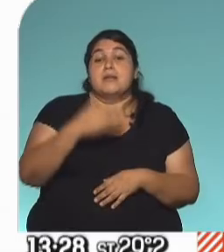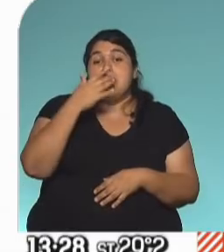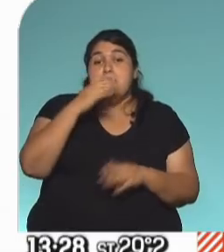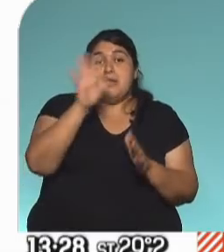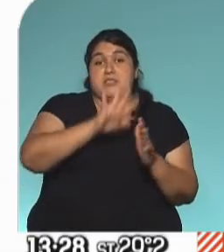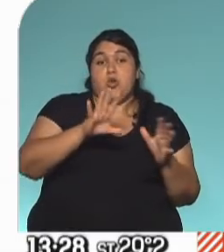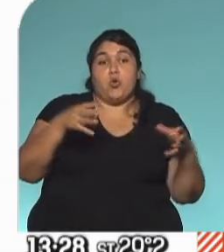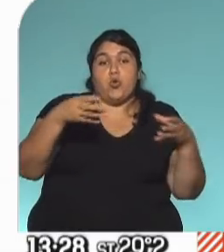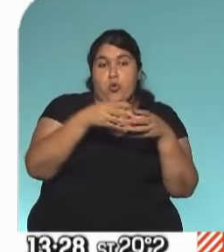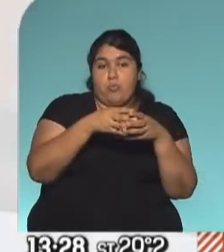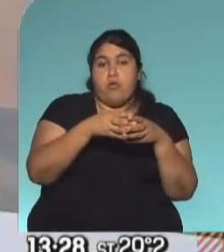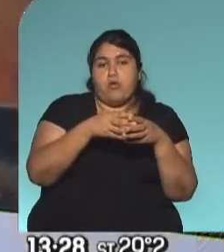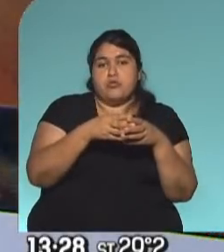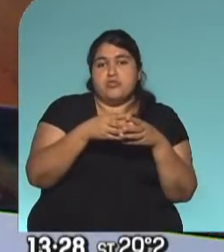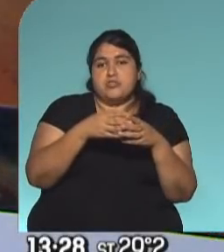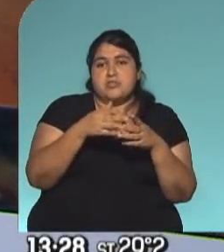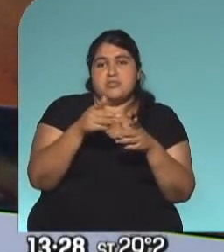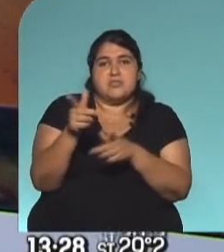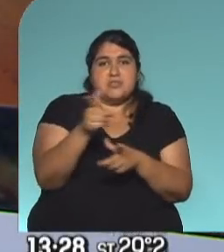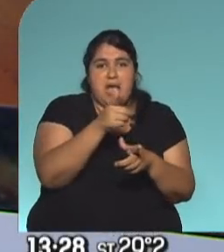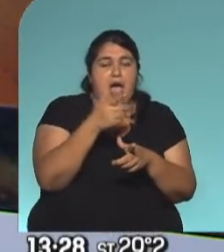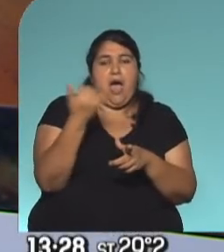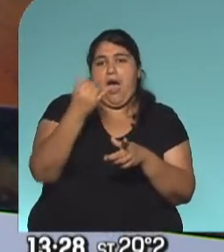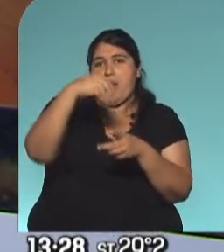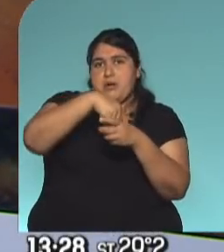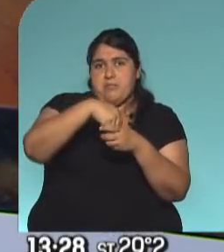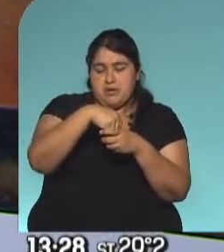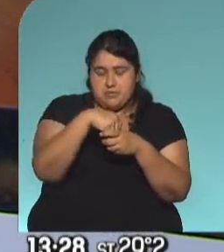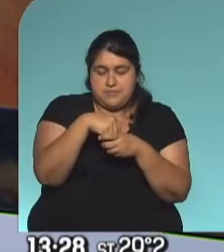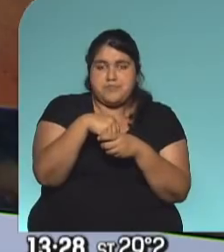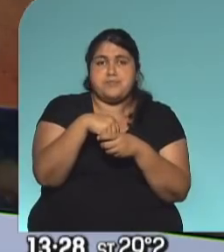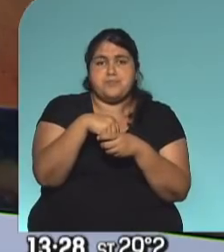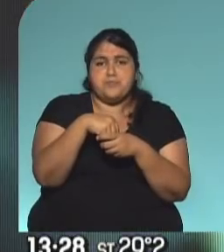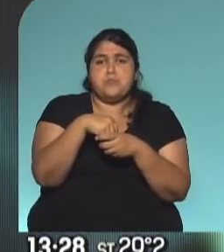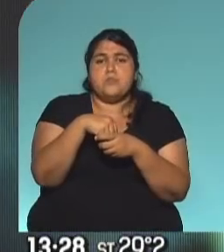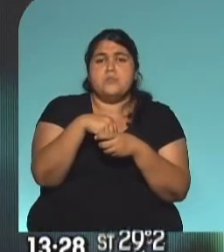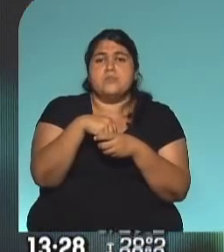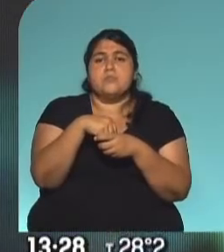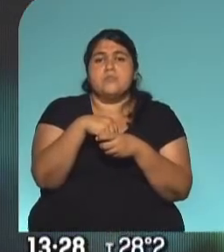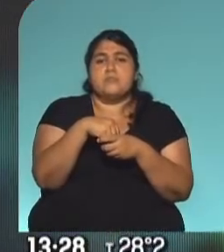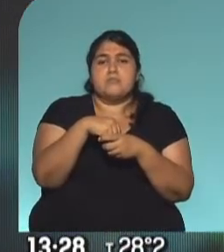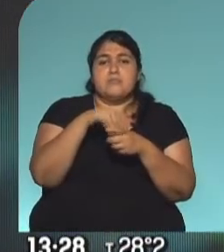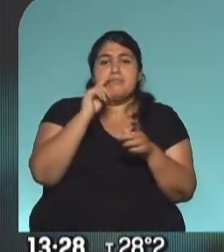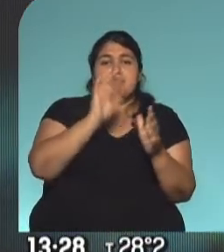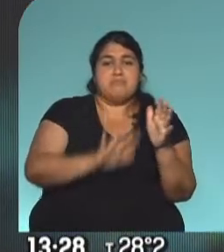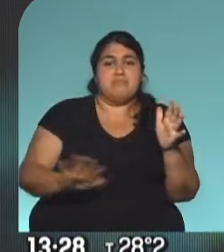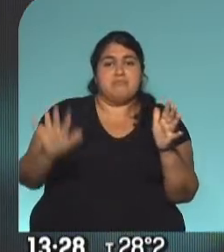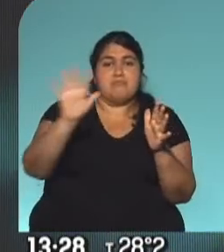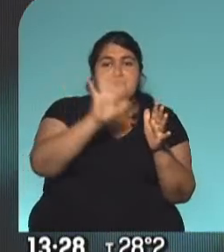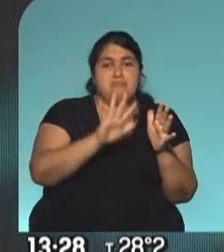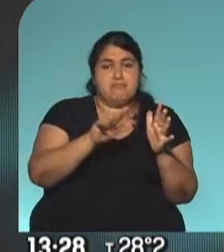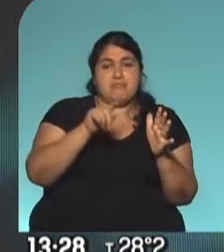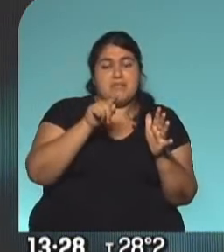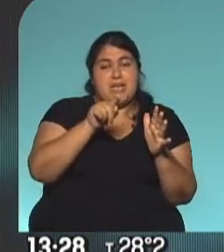los grupos armados que están actuando en ese territorio hasta el momento. En esta placa, en